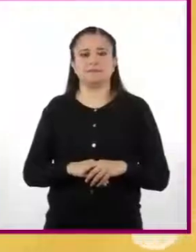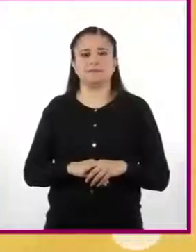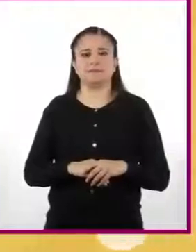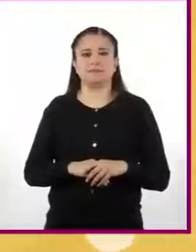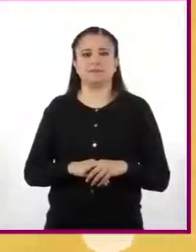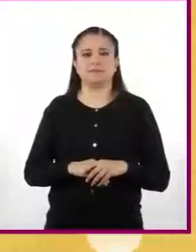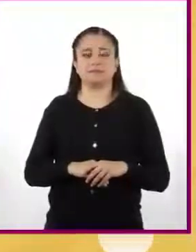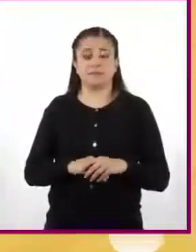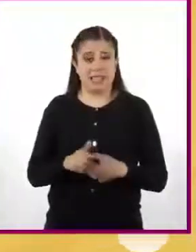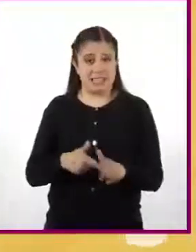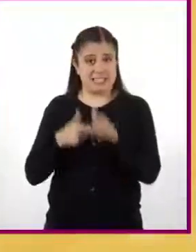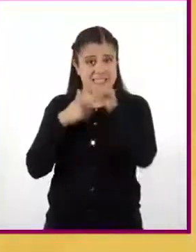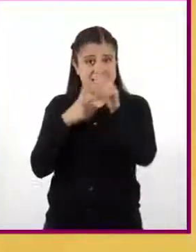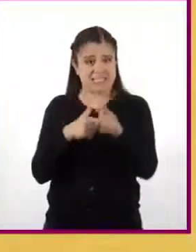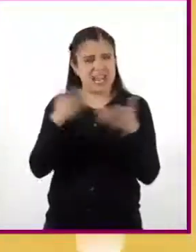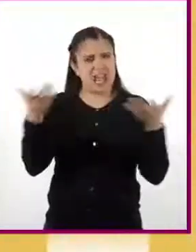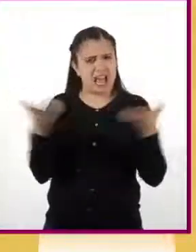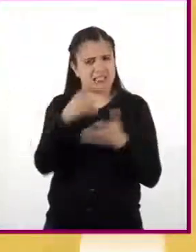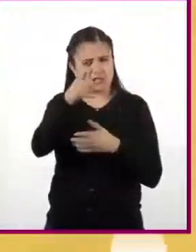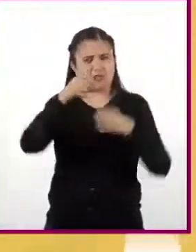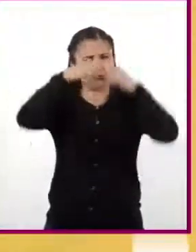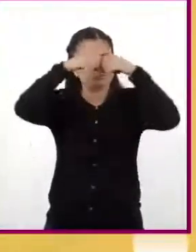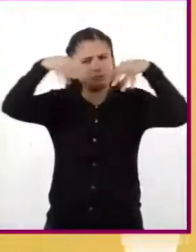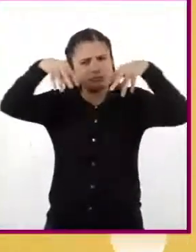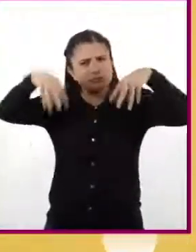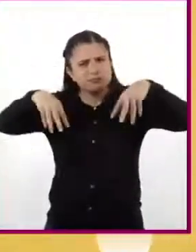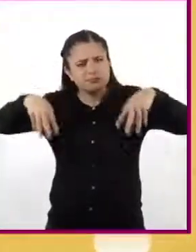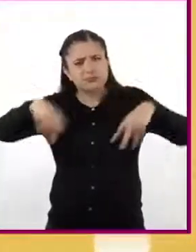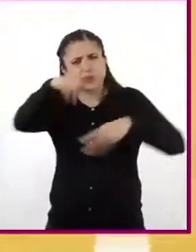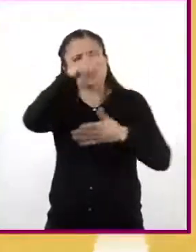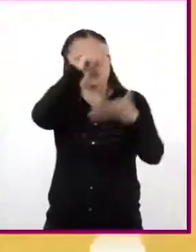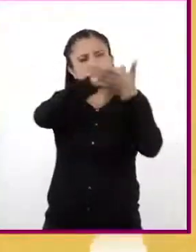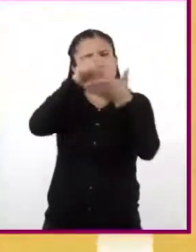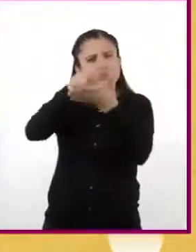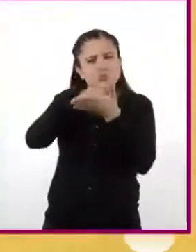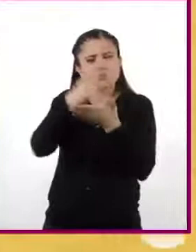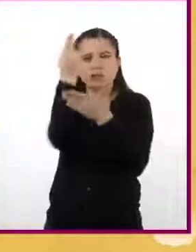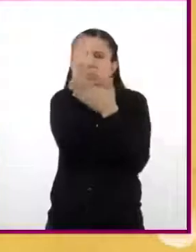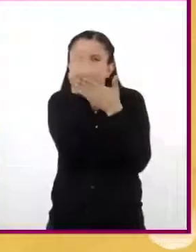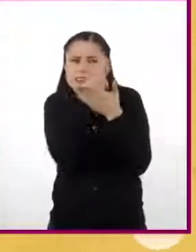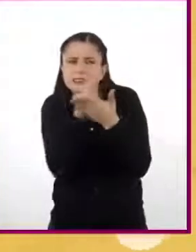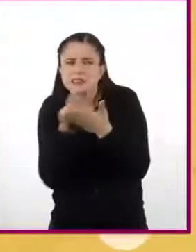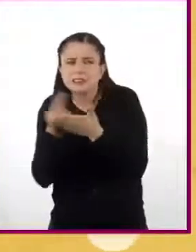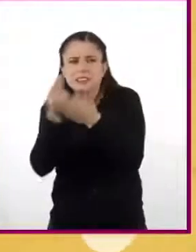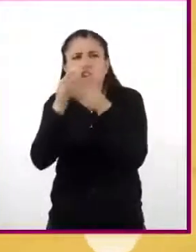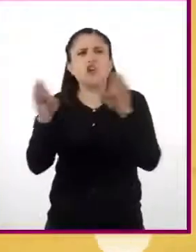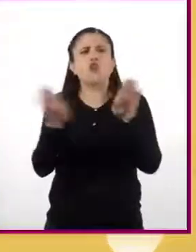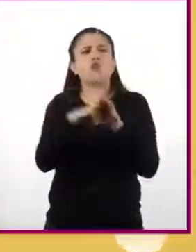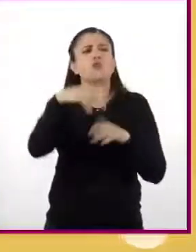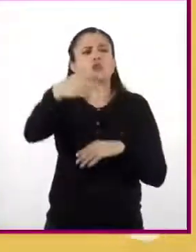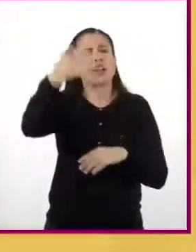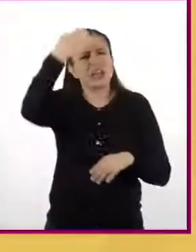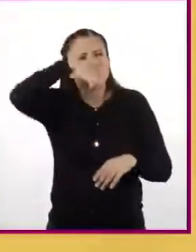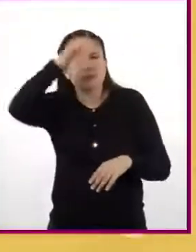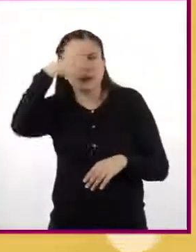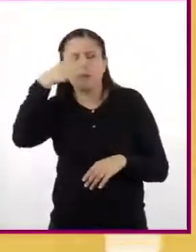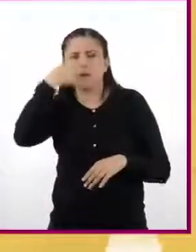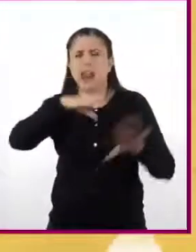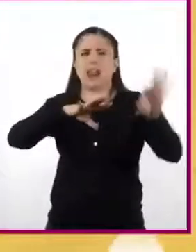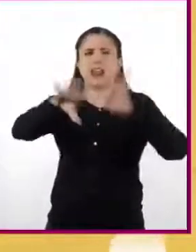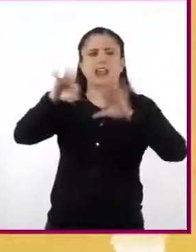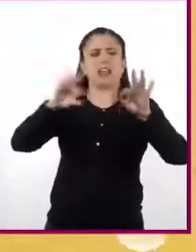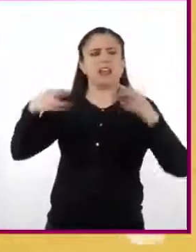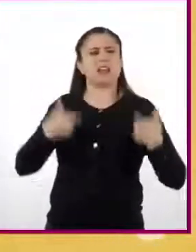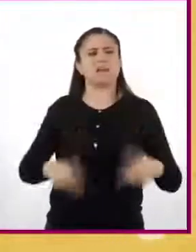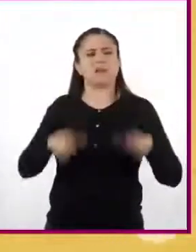A continuación, elaboren un tríptico en el cual escriban e ilustren ¿Cómo fue su experiencia en la elección de